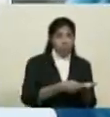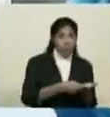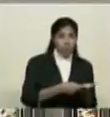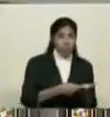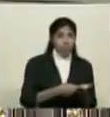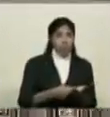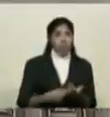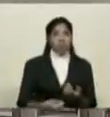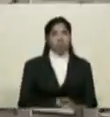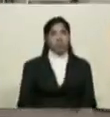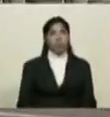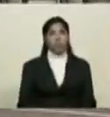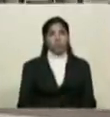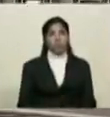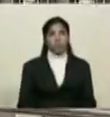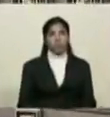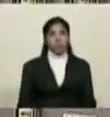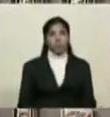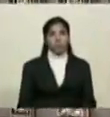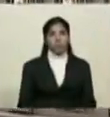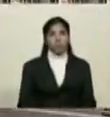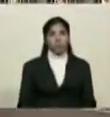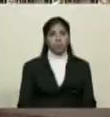de adquisición e instalación de la misma.